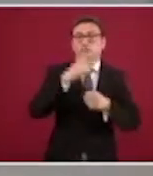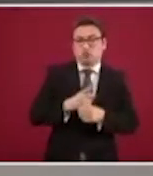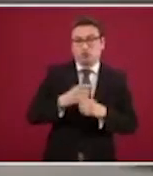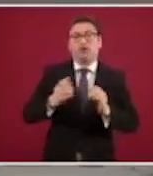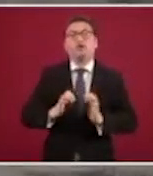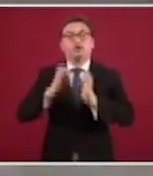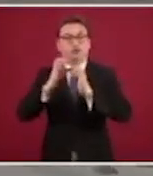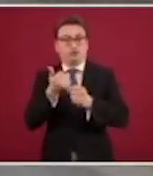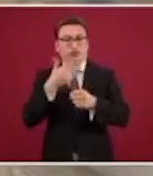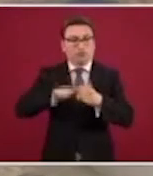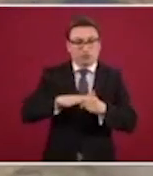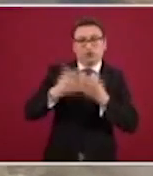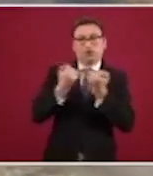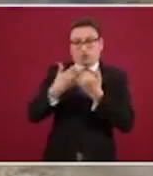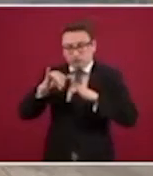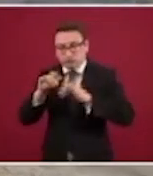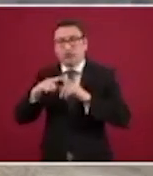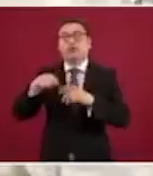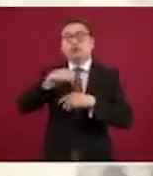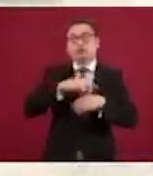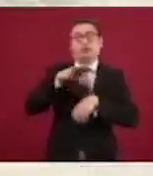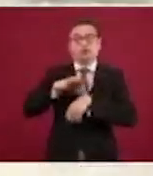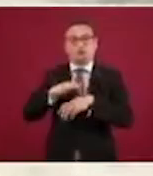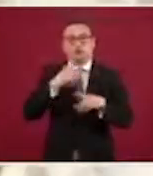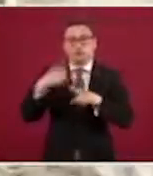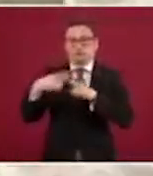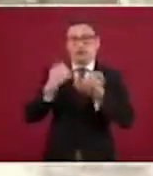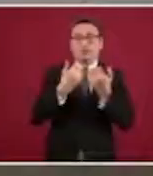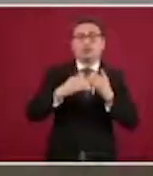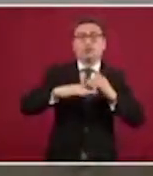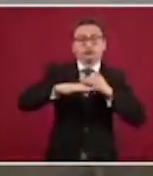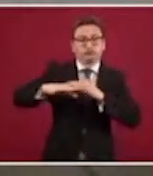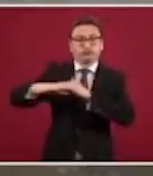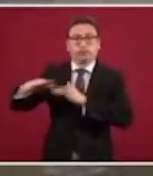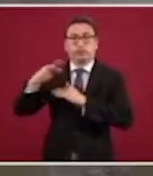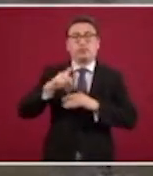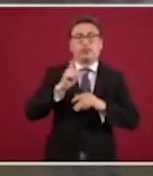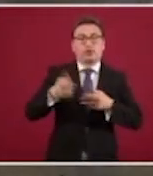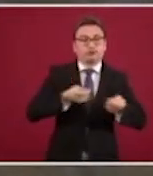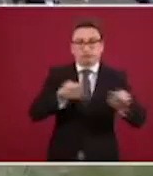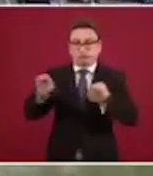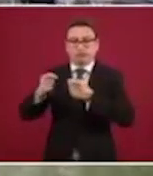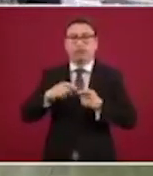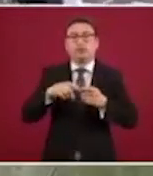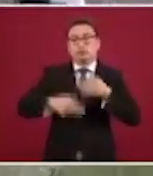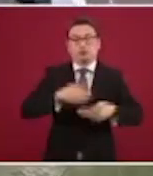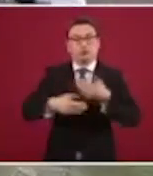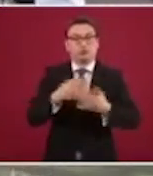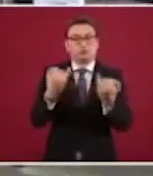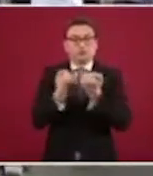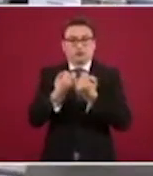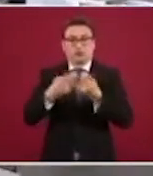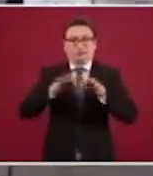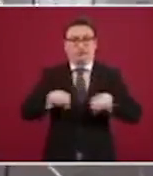edificio administrativo, laboratorio, enfermería, y se conforma la plataforma del área de maniobras dentro del área de procesos, y el eje